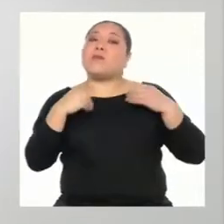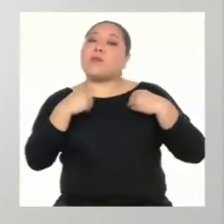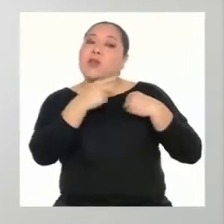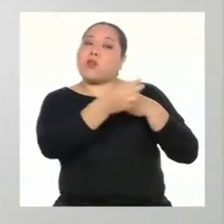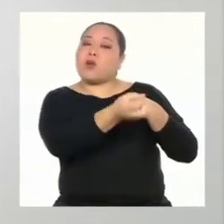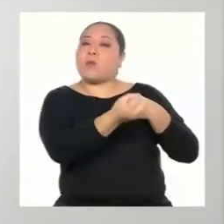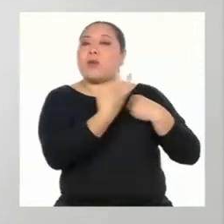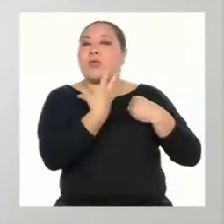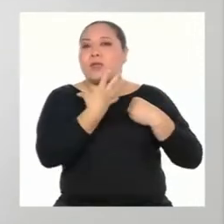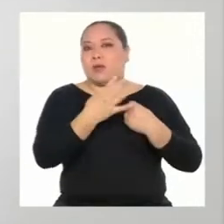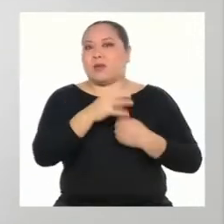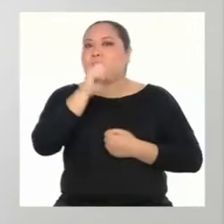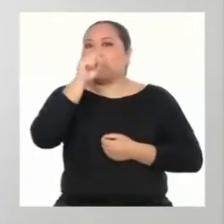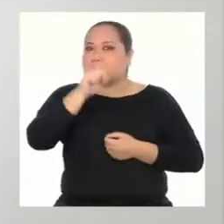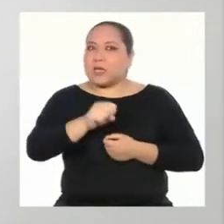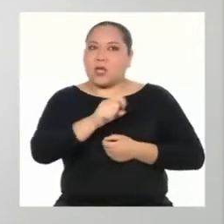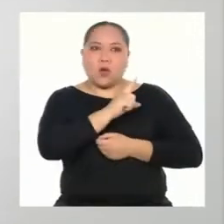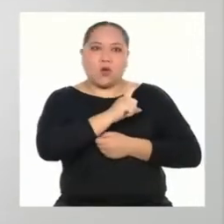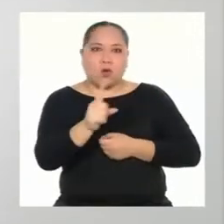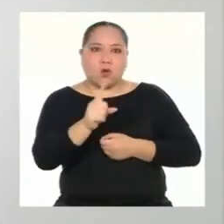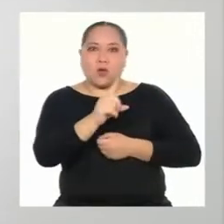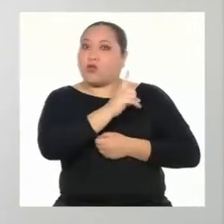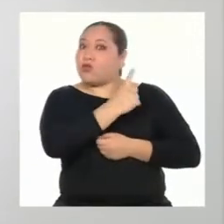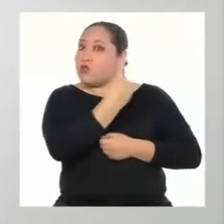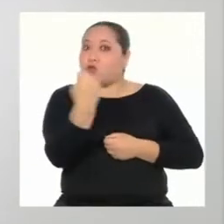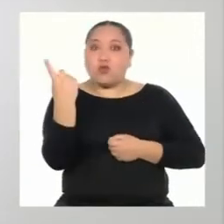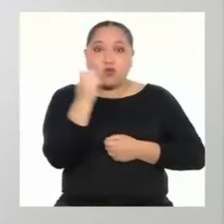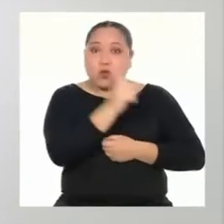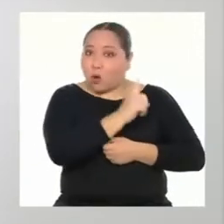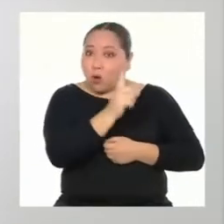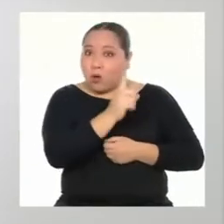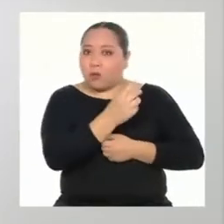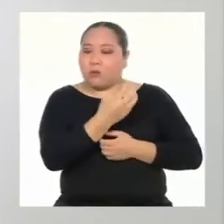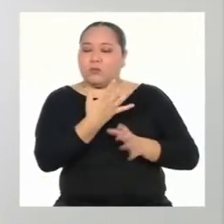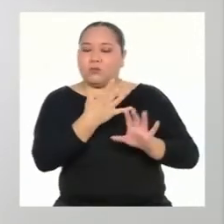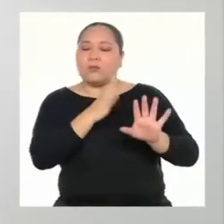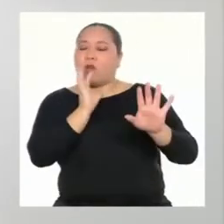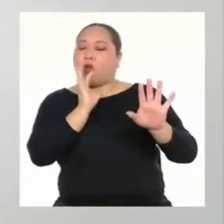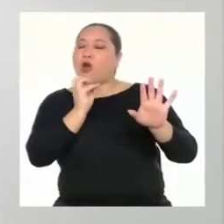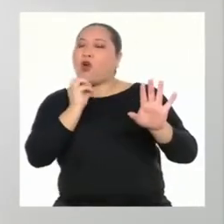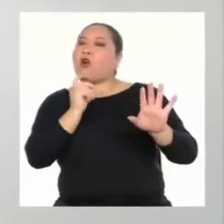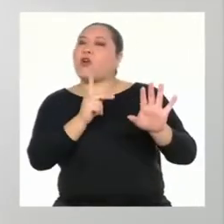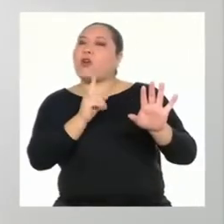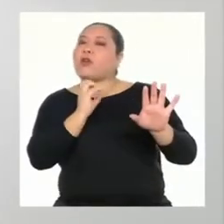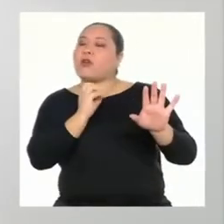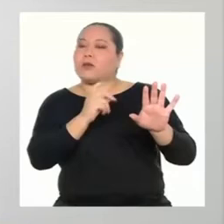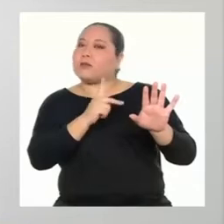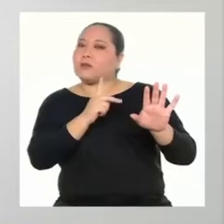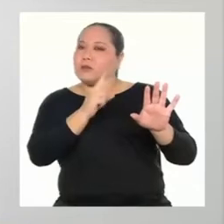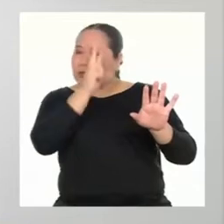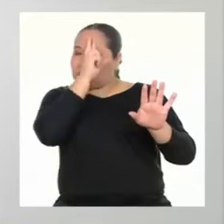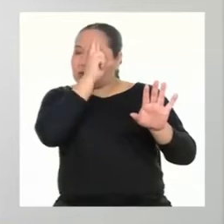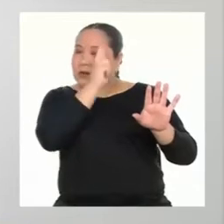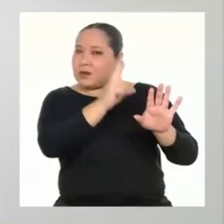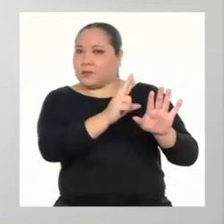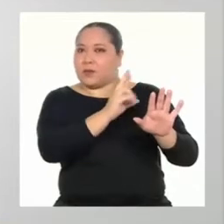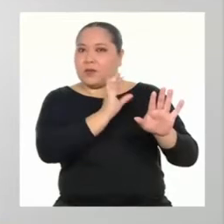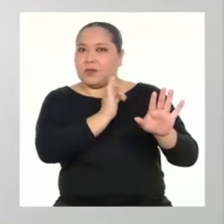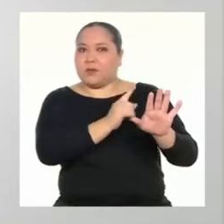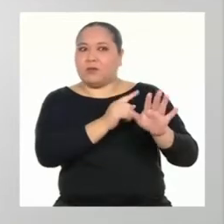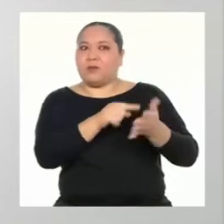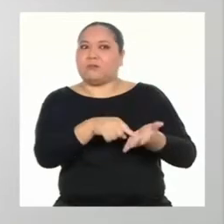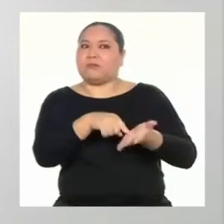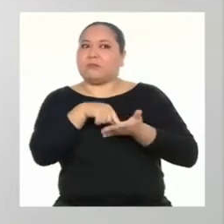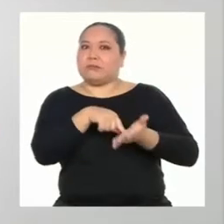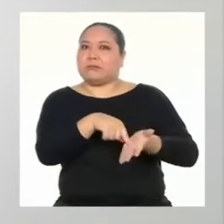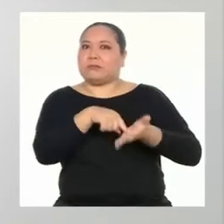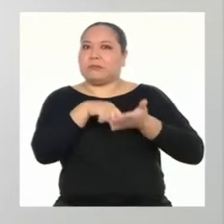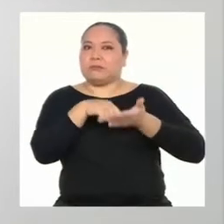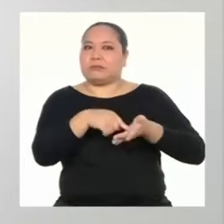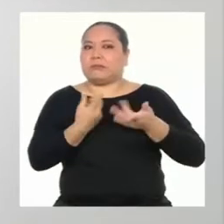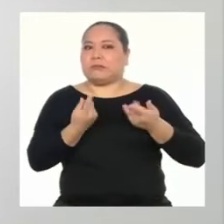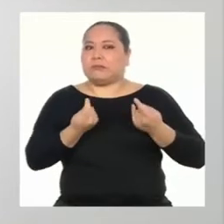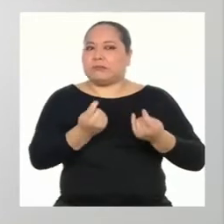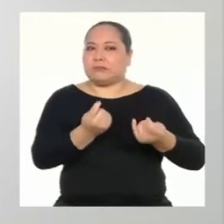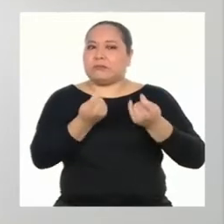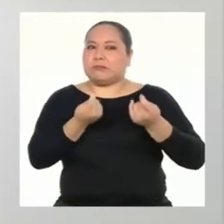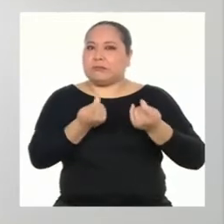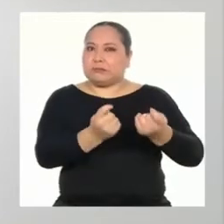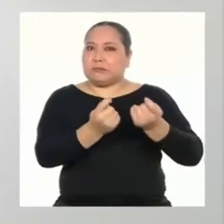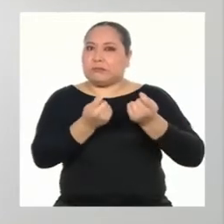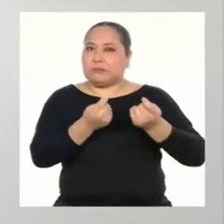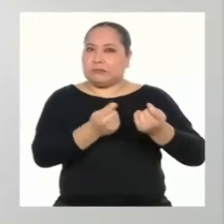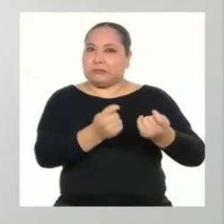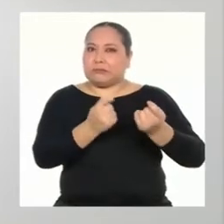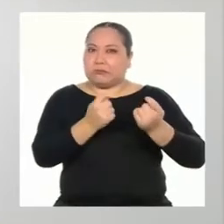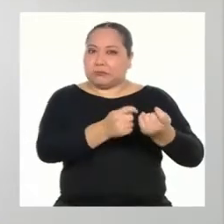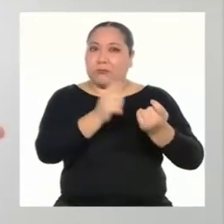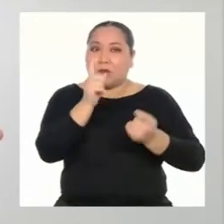diga. Si nos dicen no, respetamos ese no. Insistir en lo mismo o realizar una acción